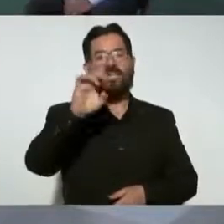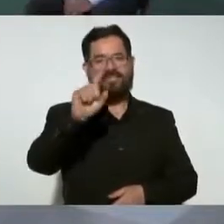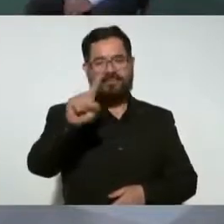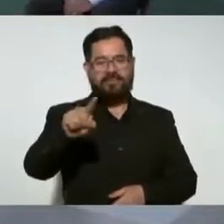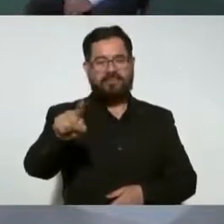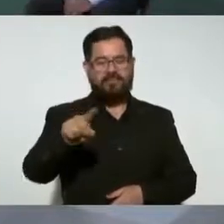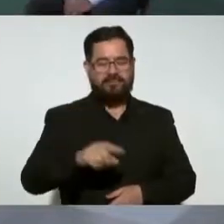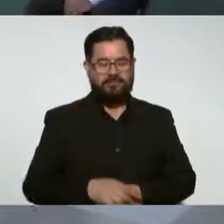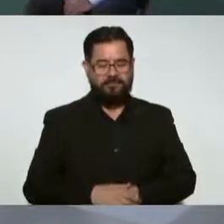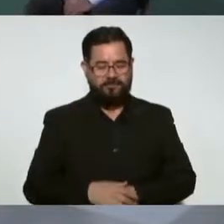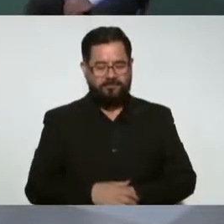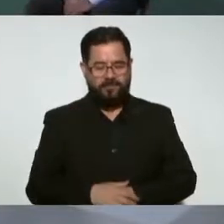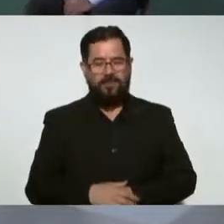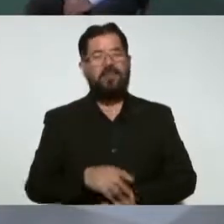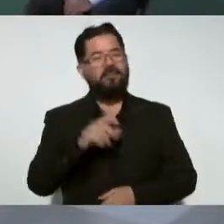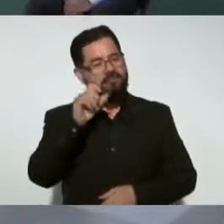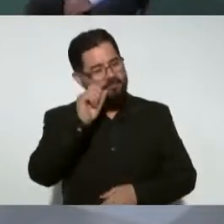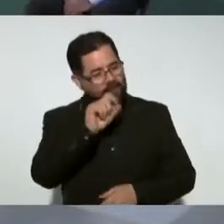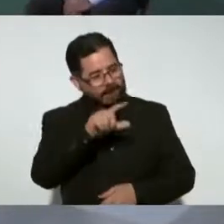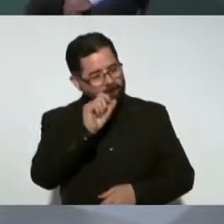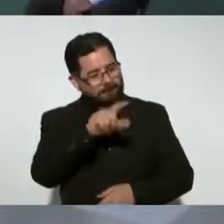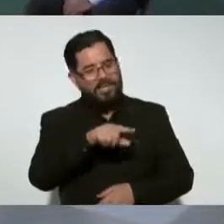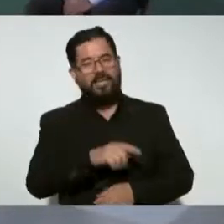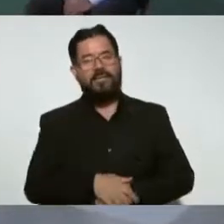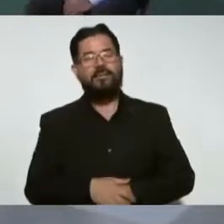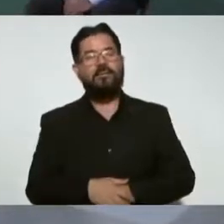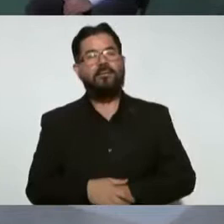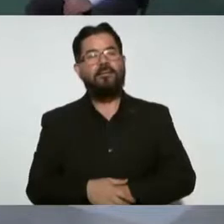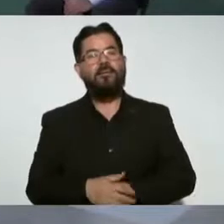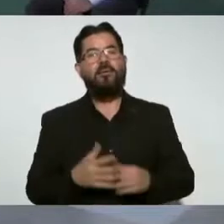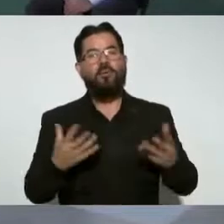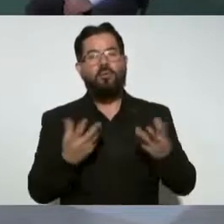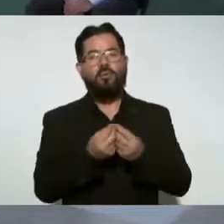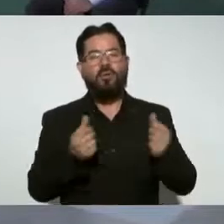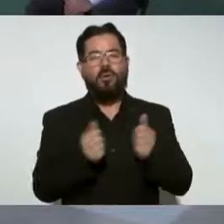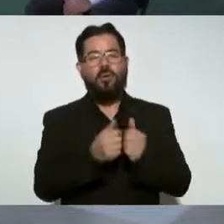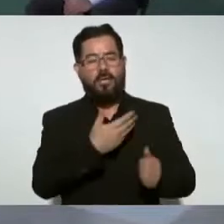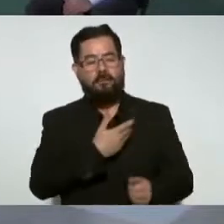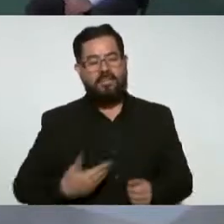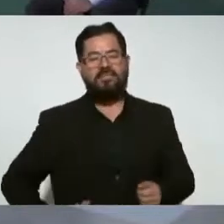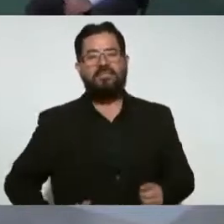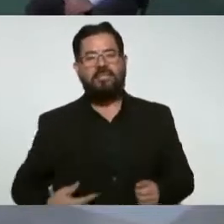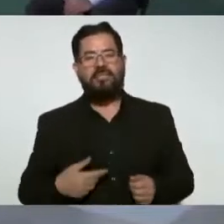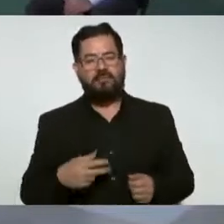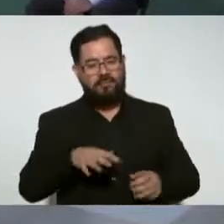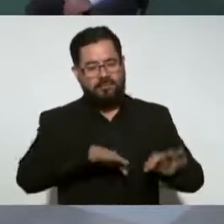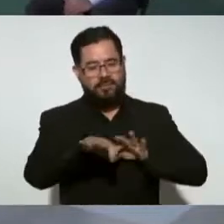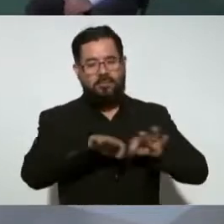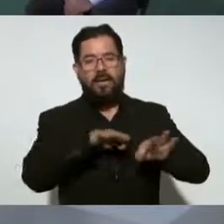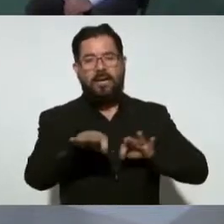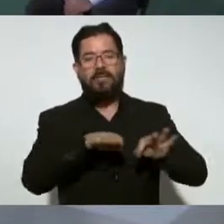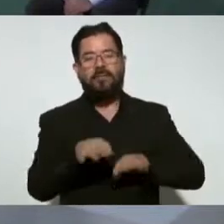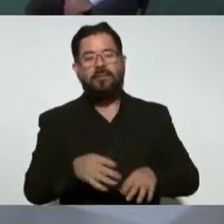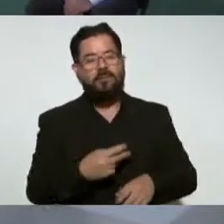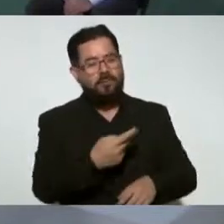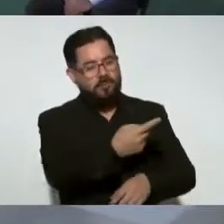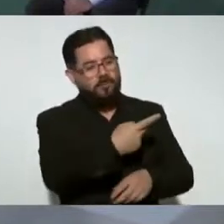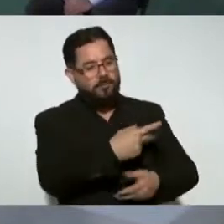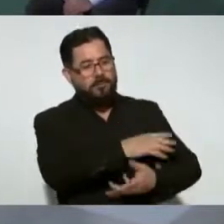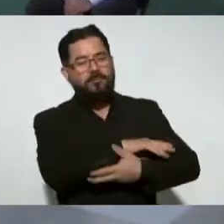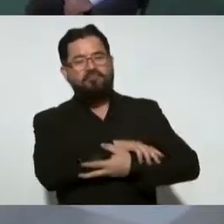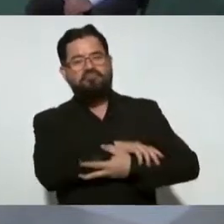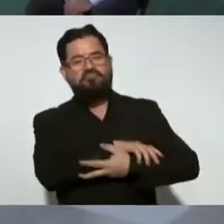que también con la presidenta municipal estamos trabajando de manera